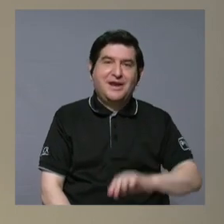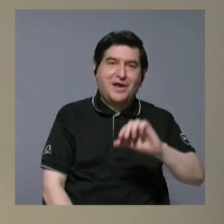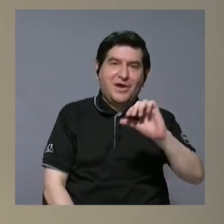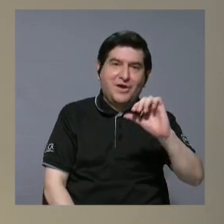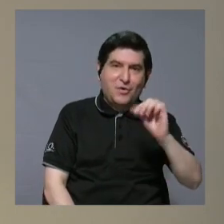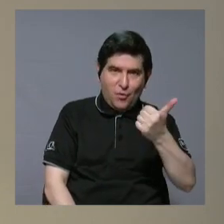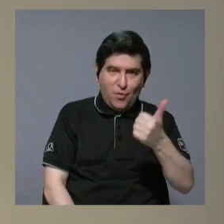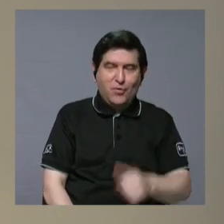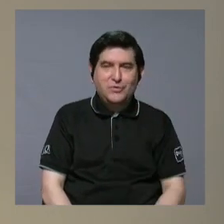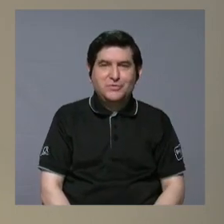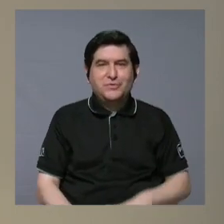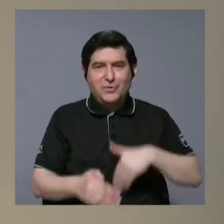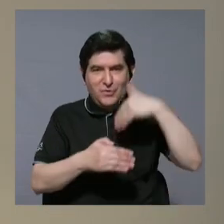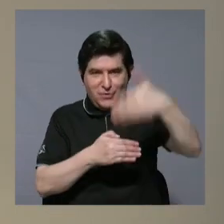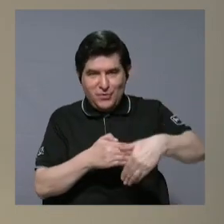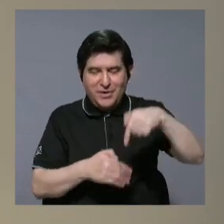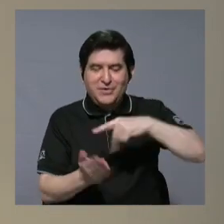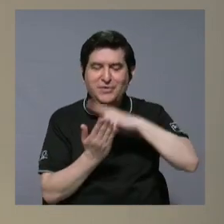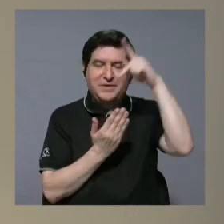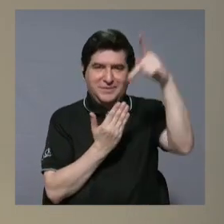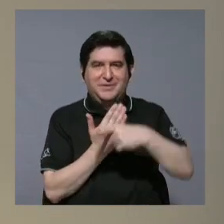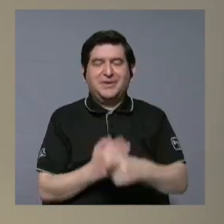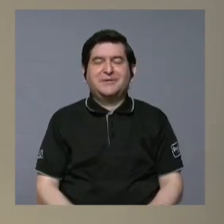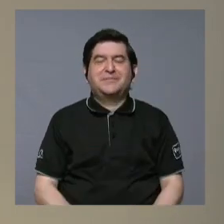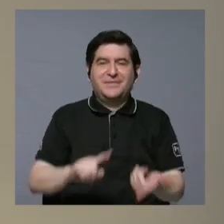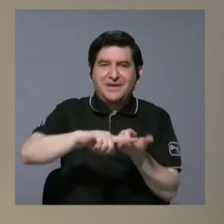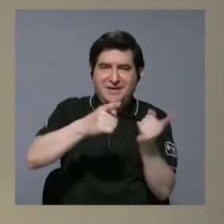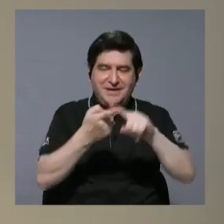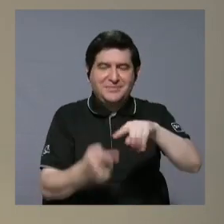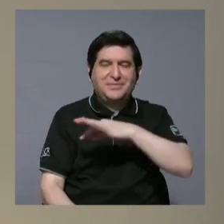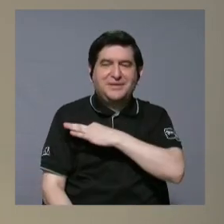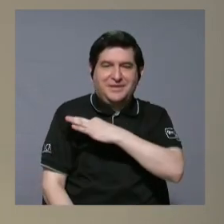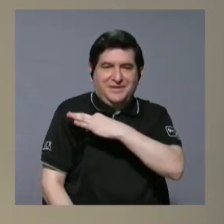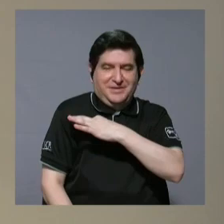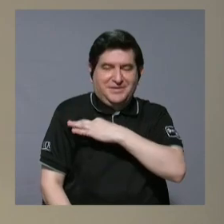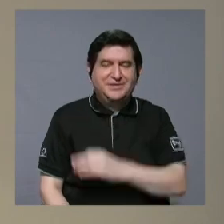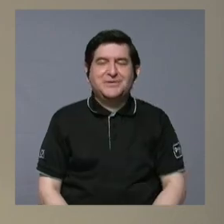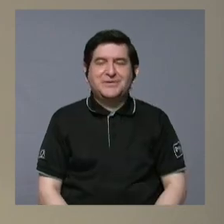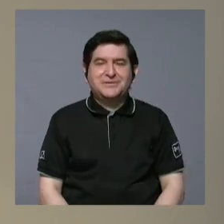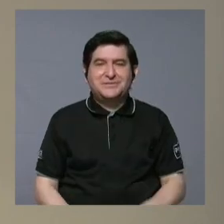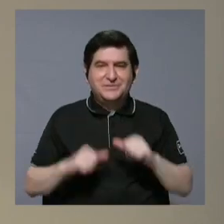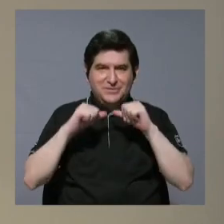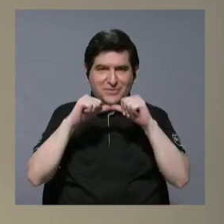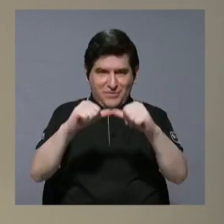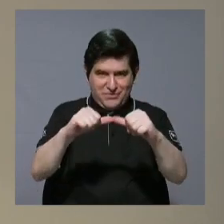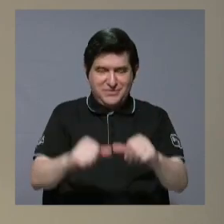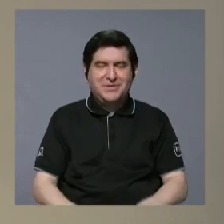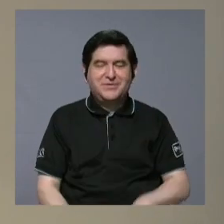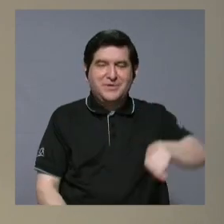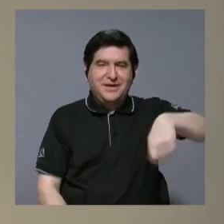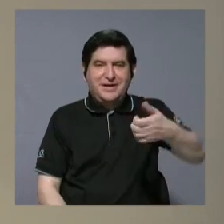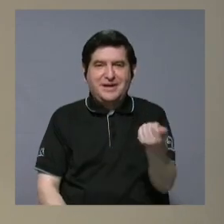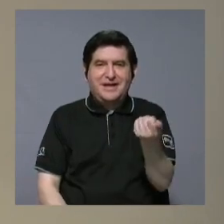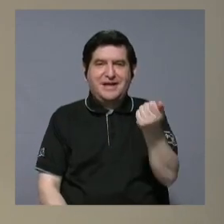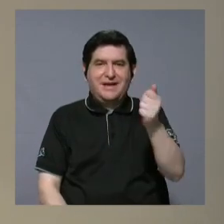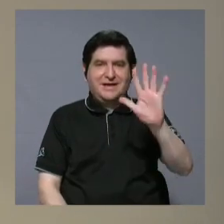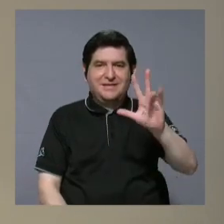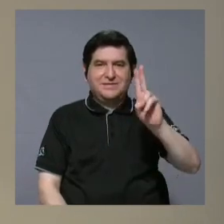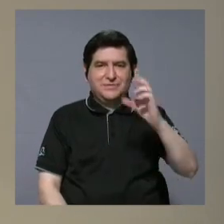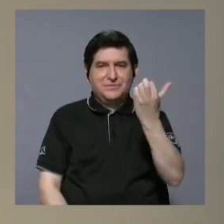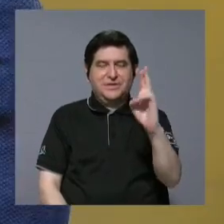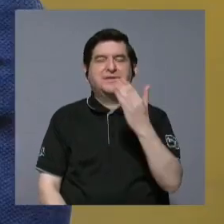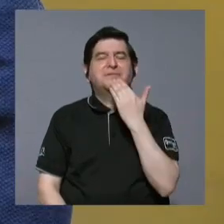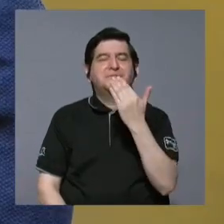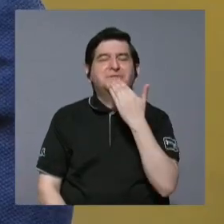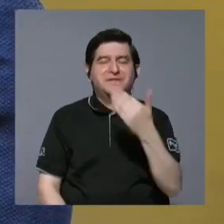que vendrá después de este, y a las amigas y amigos los invitamos a que se queden en 15 UCR. Muchas gracias,